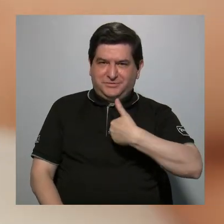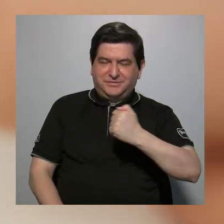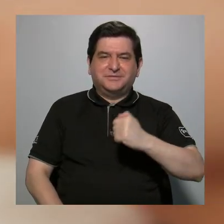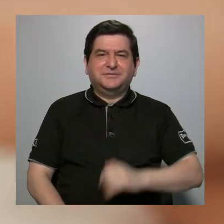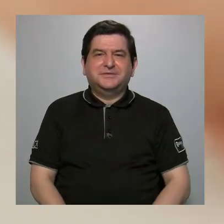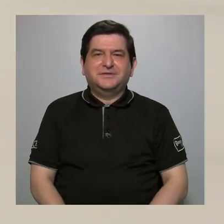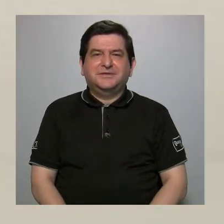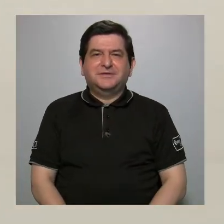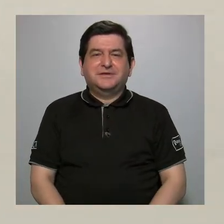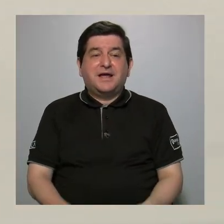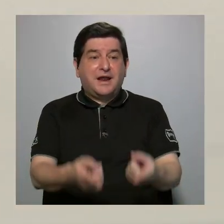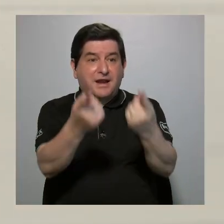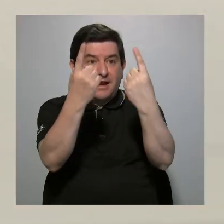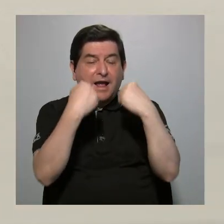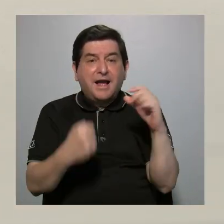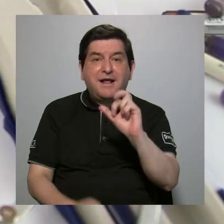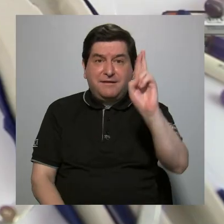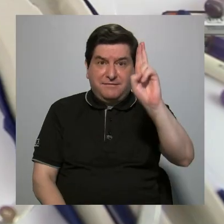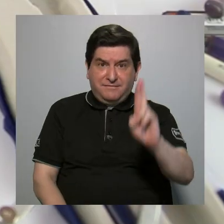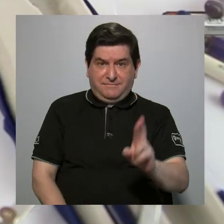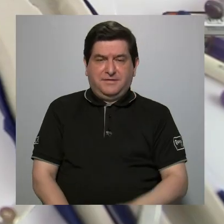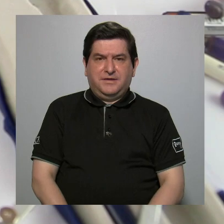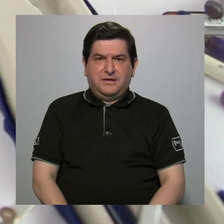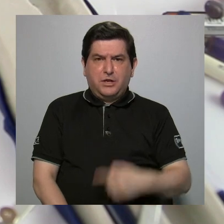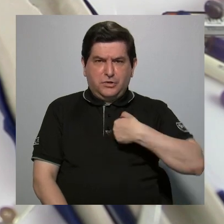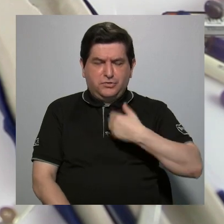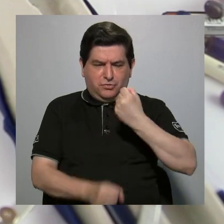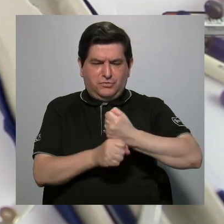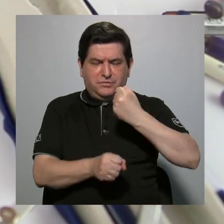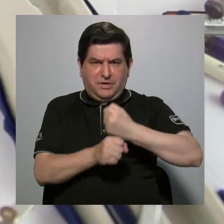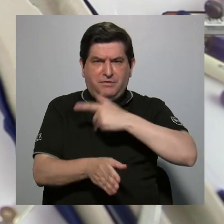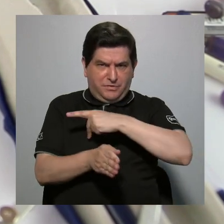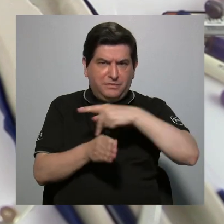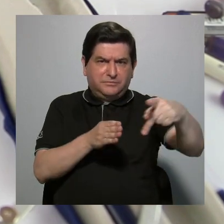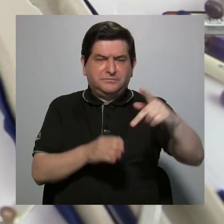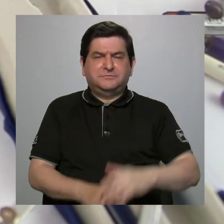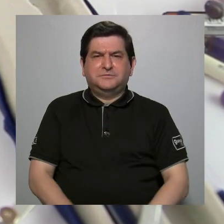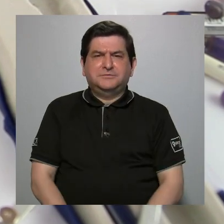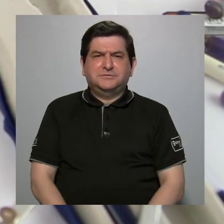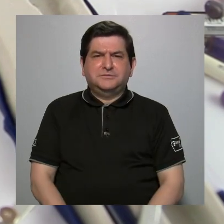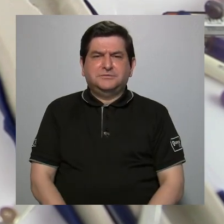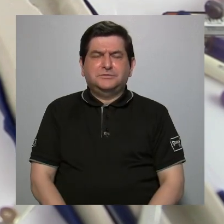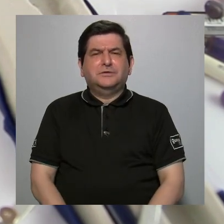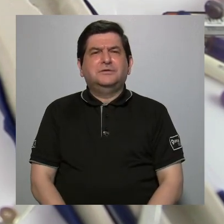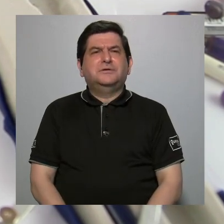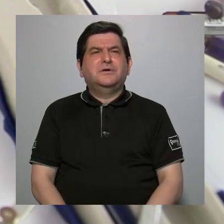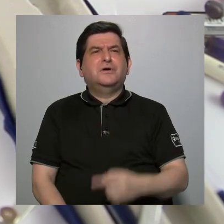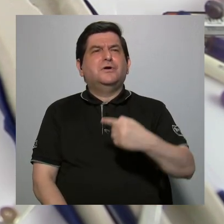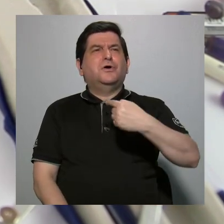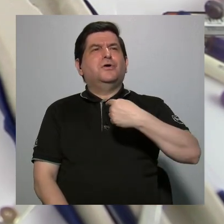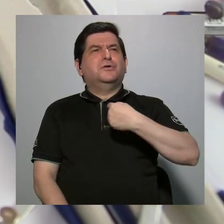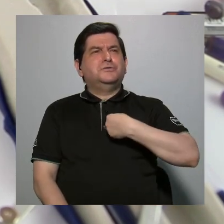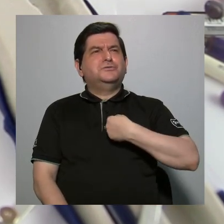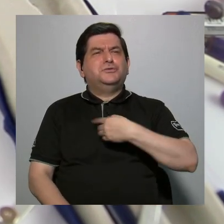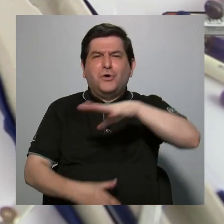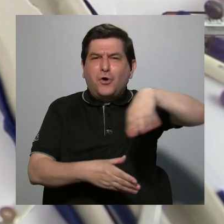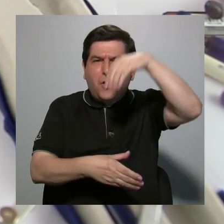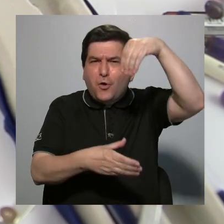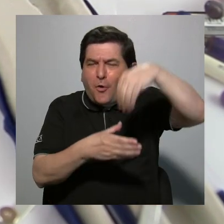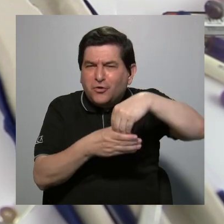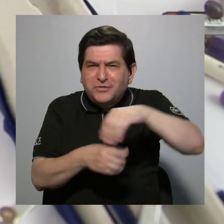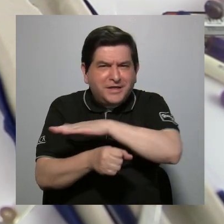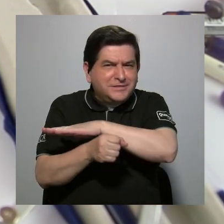que el llegar aquí a Costa Rica a ejercer la profesión, la estaba ejerciendo en un